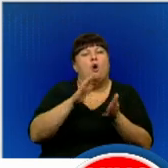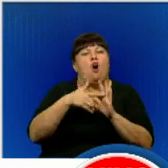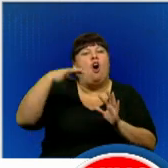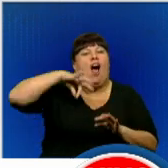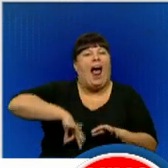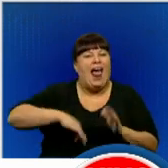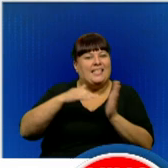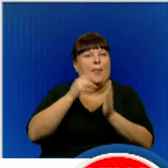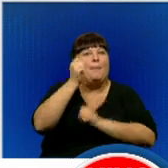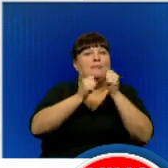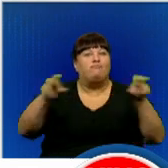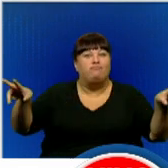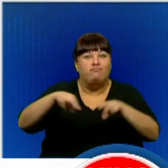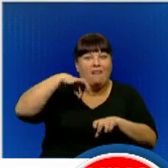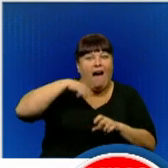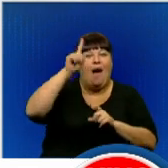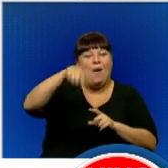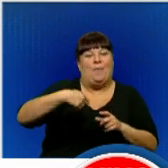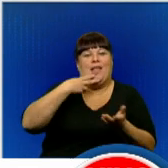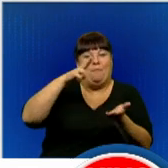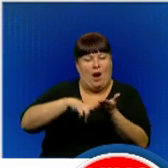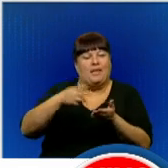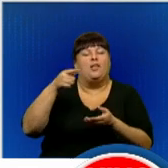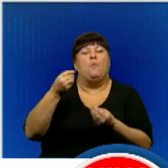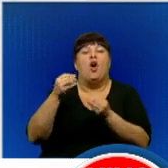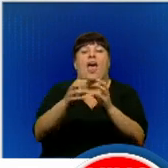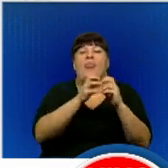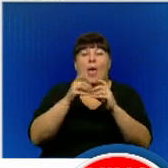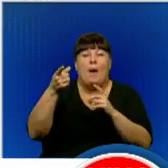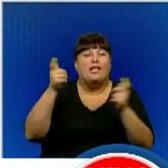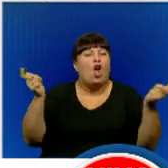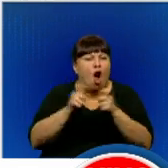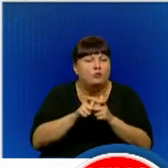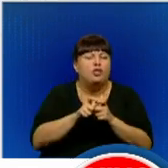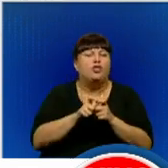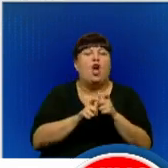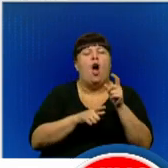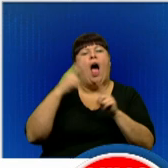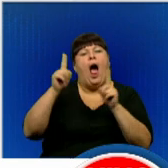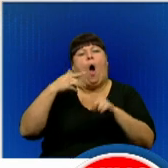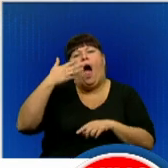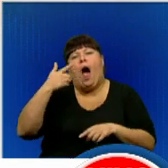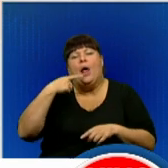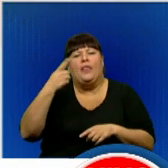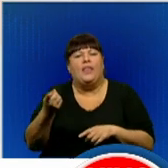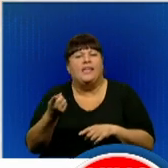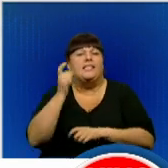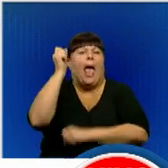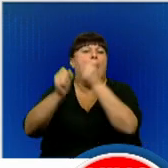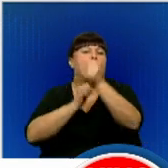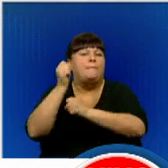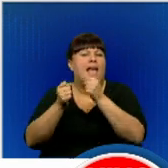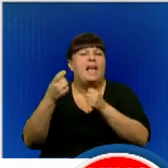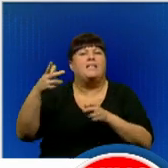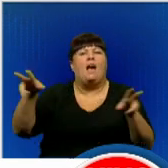ganancias de las empresas porque en el debate en el resiste en la comisión hemos escuchado de las empresas que no